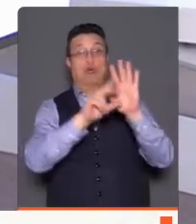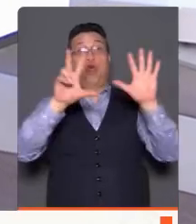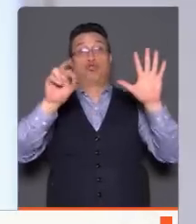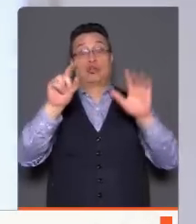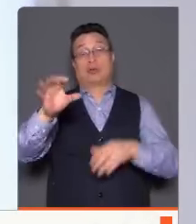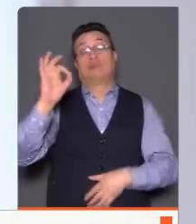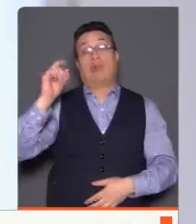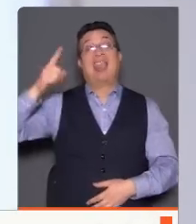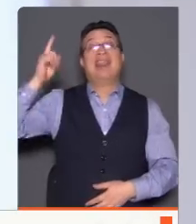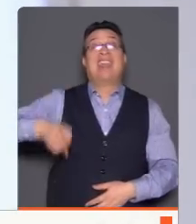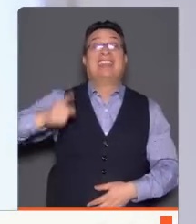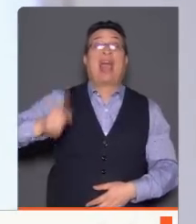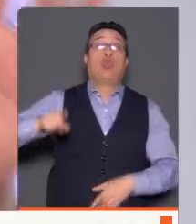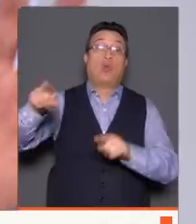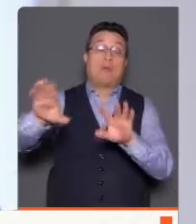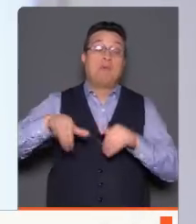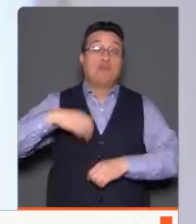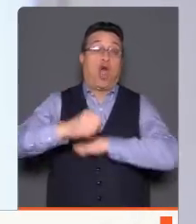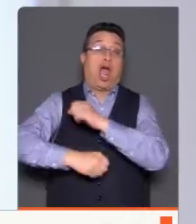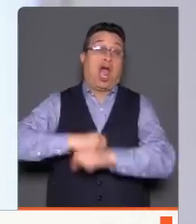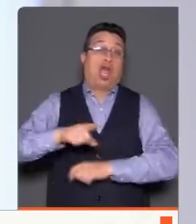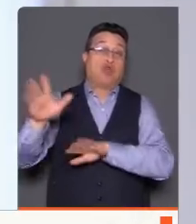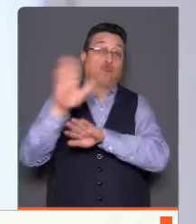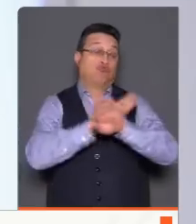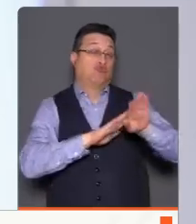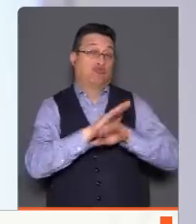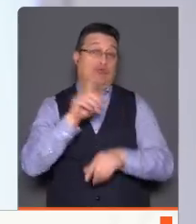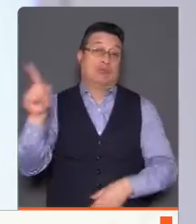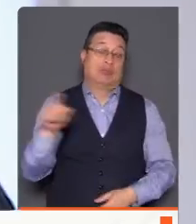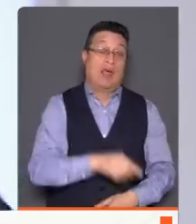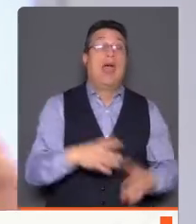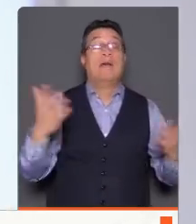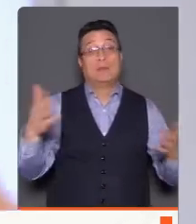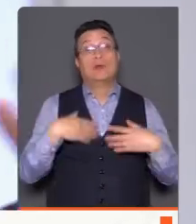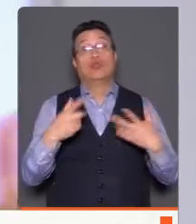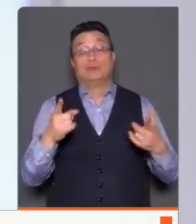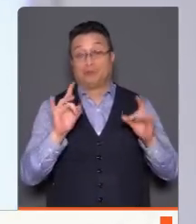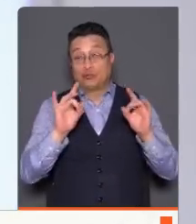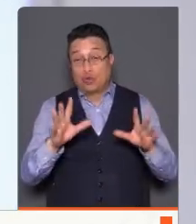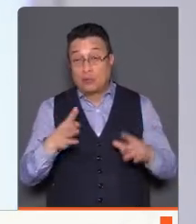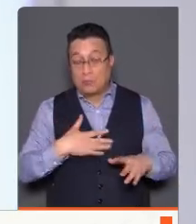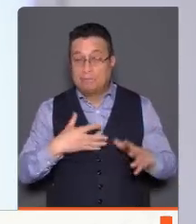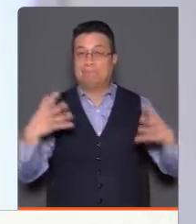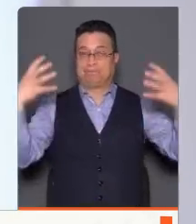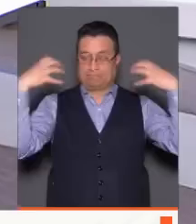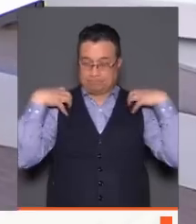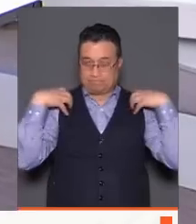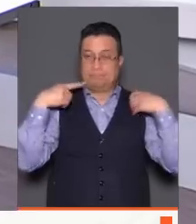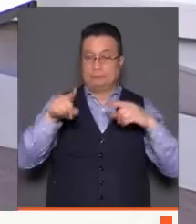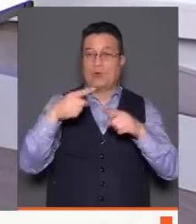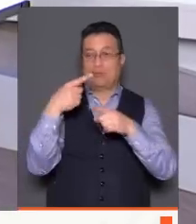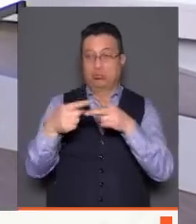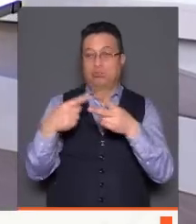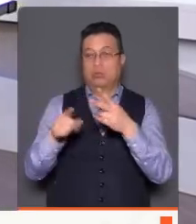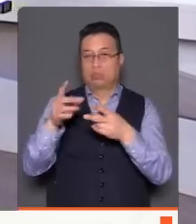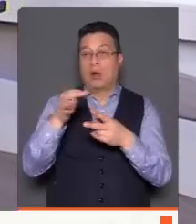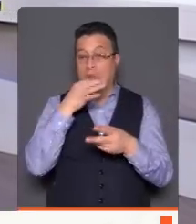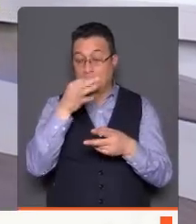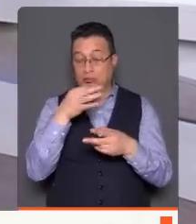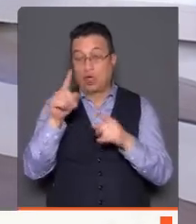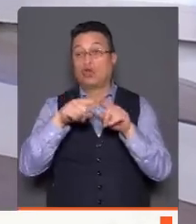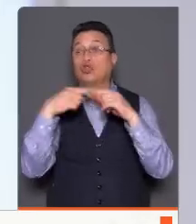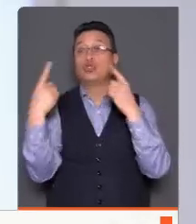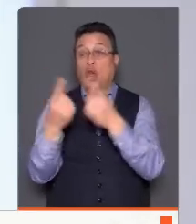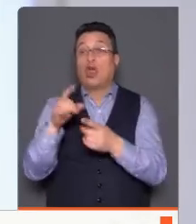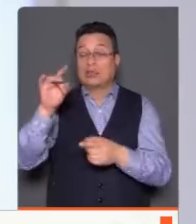que han mantenido por largos años. Dicho eso, no me voy a hacer cargo de varias cosas que dijo Germán, que todos saben ¿sí? que no